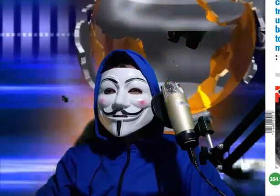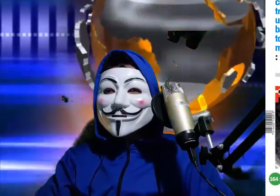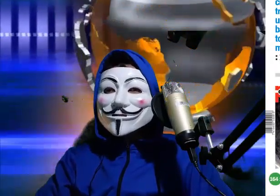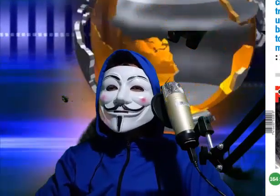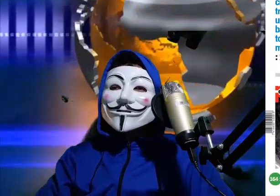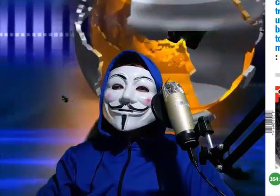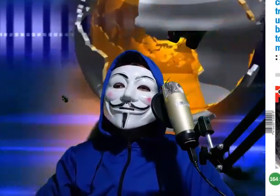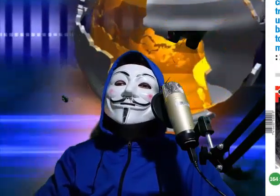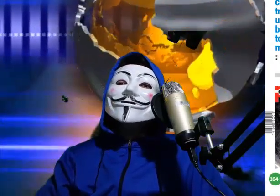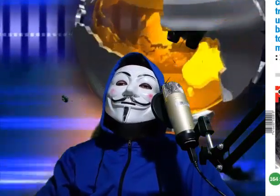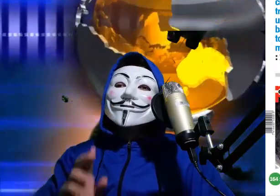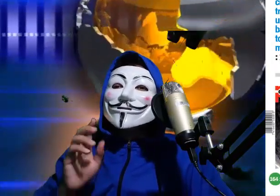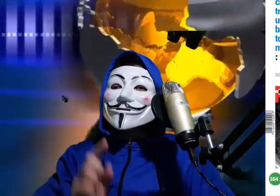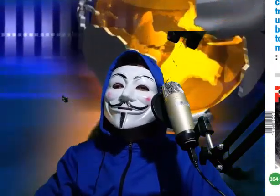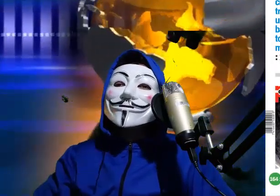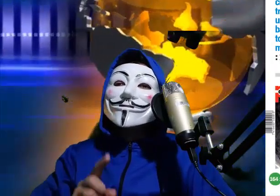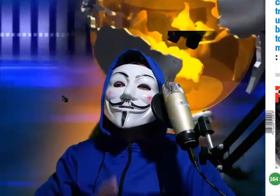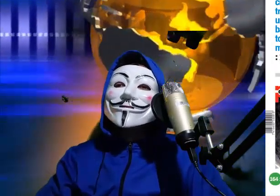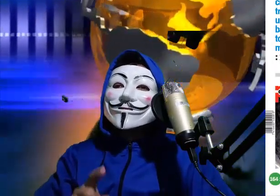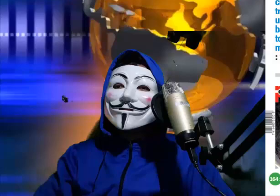presidente Bukele tiene el